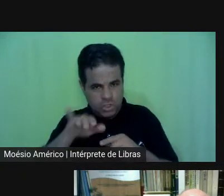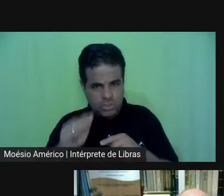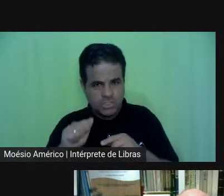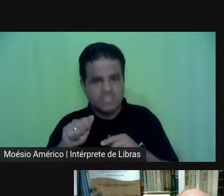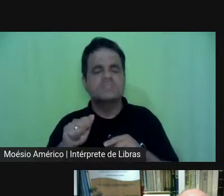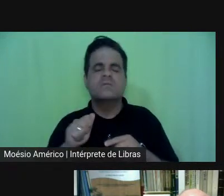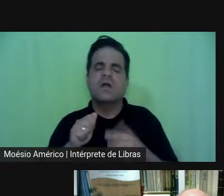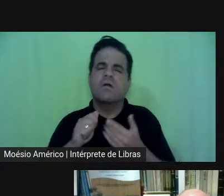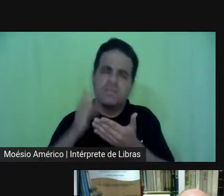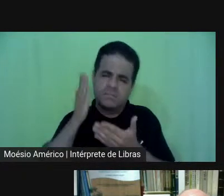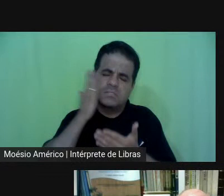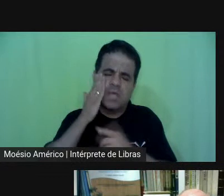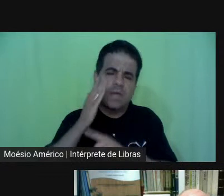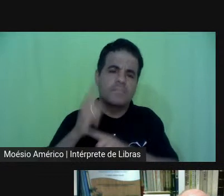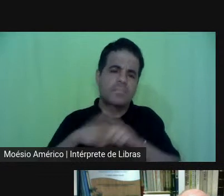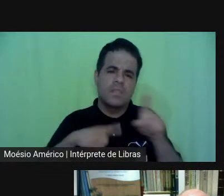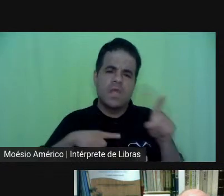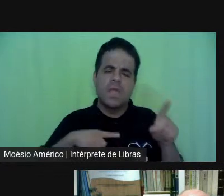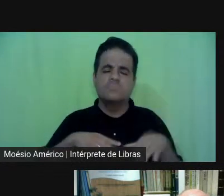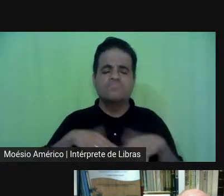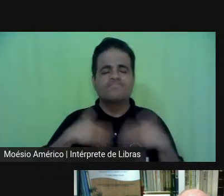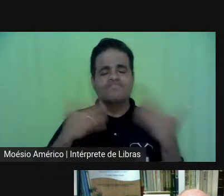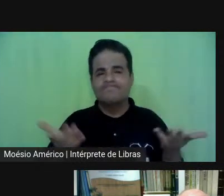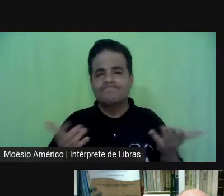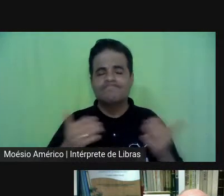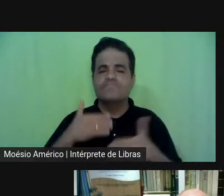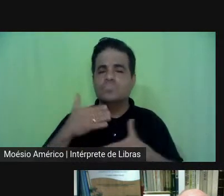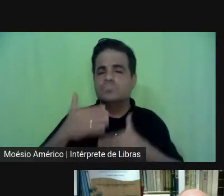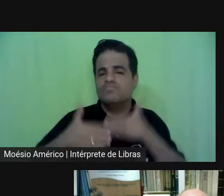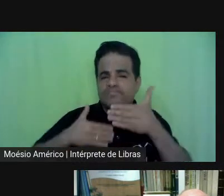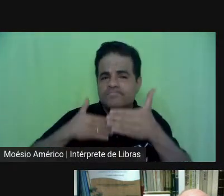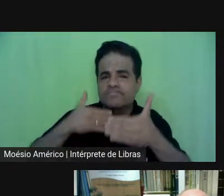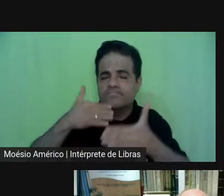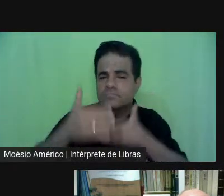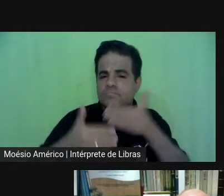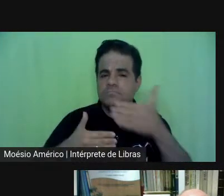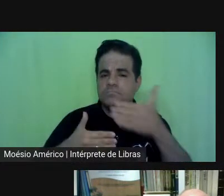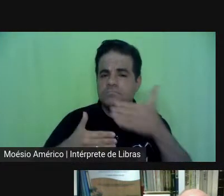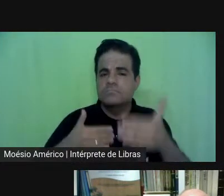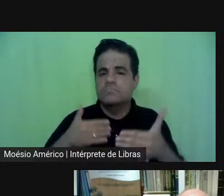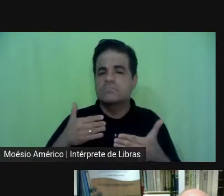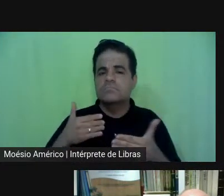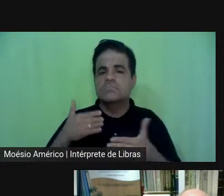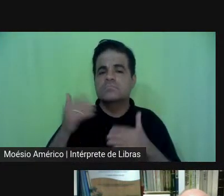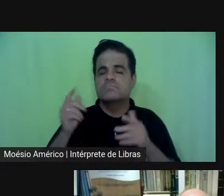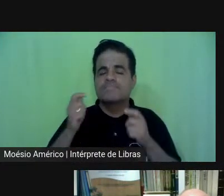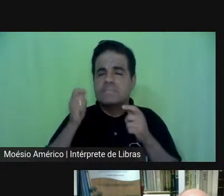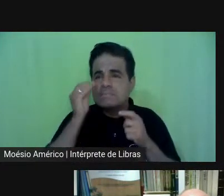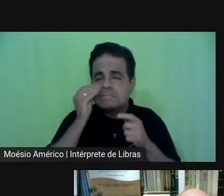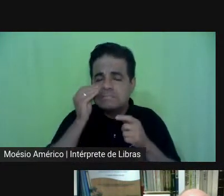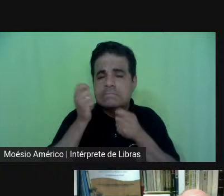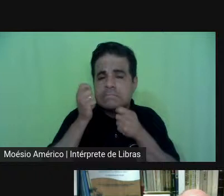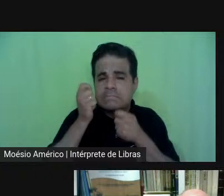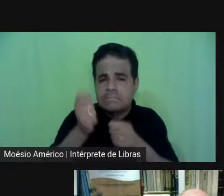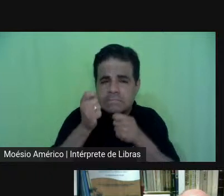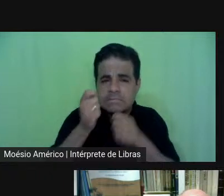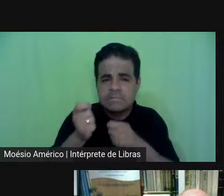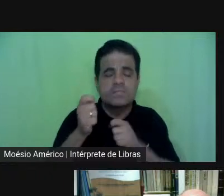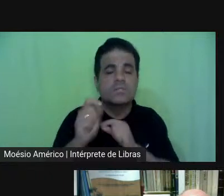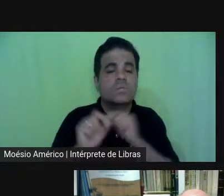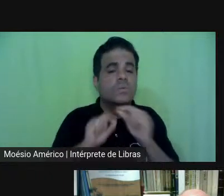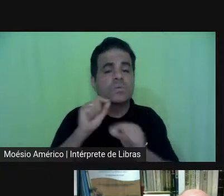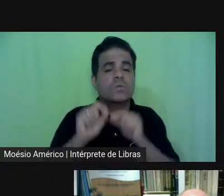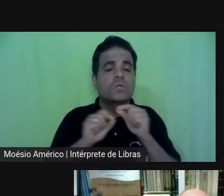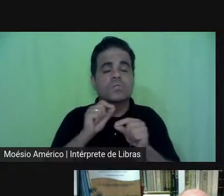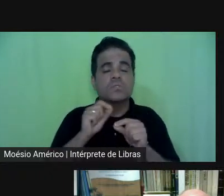existe una cierta tendencia una cierta tentación y nos